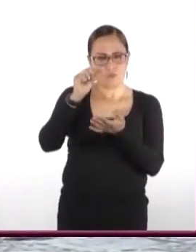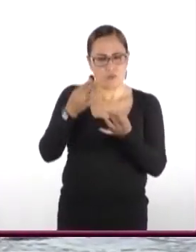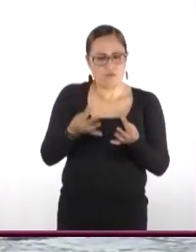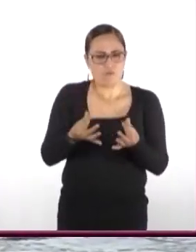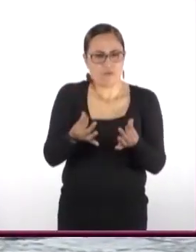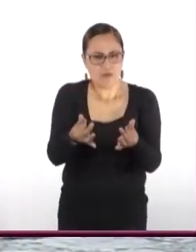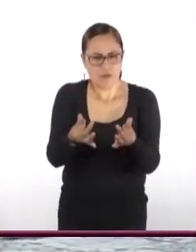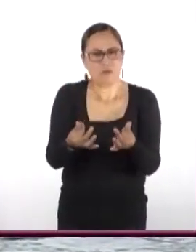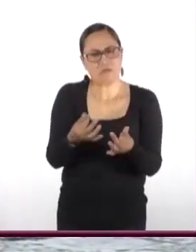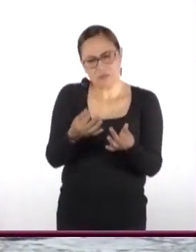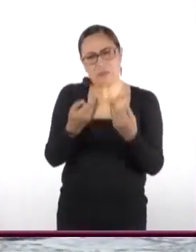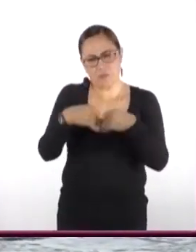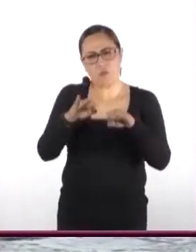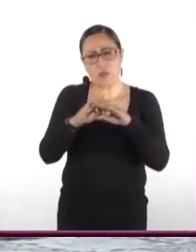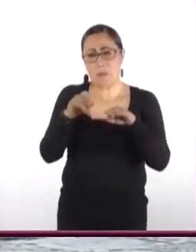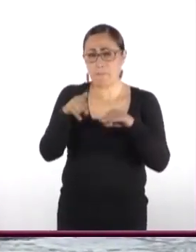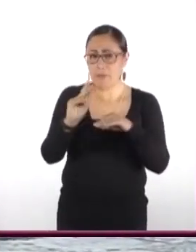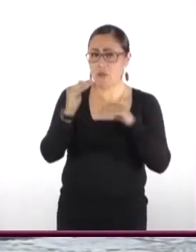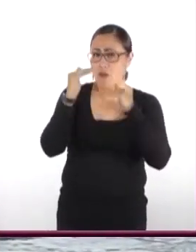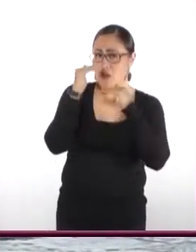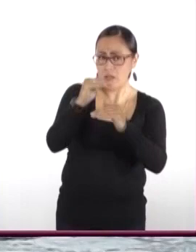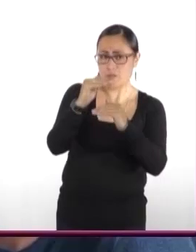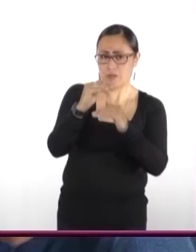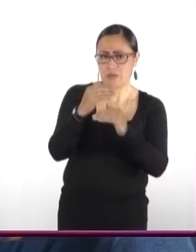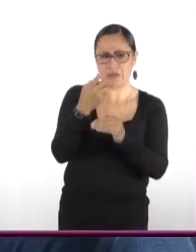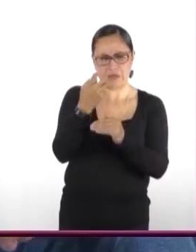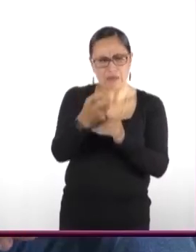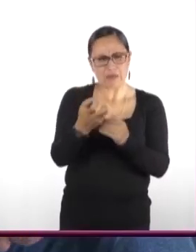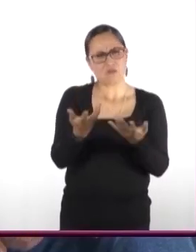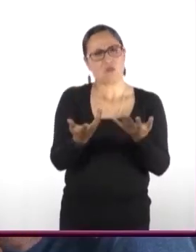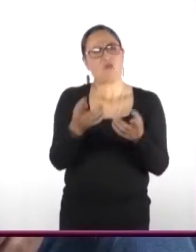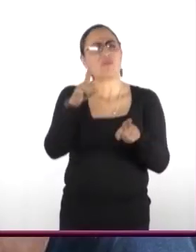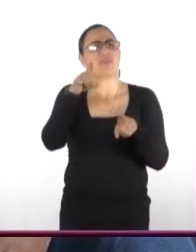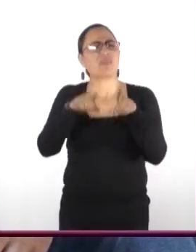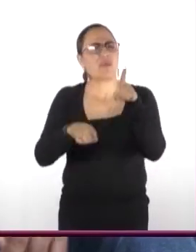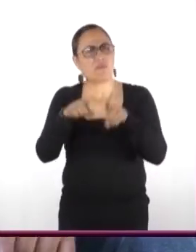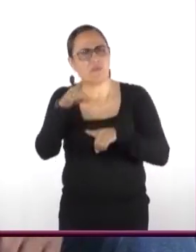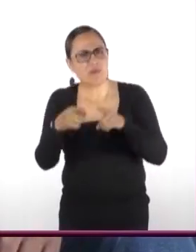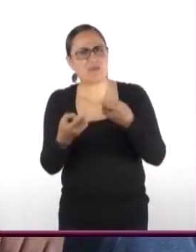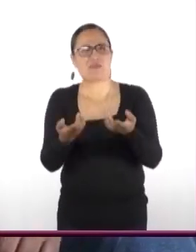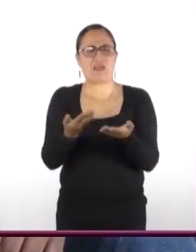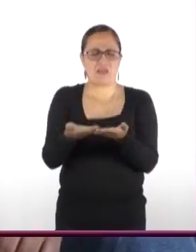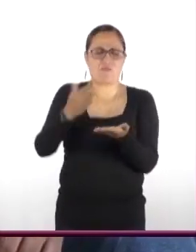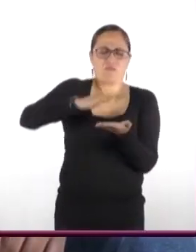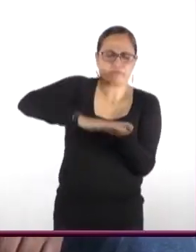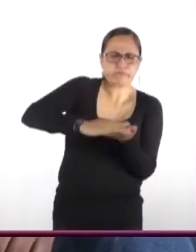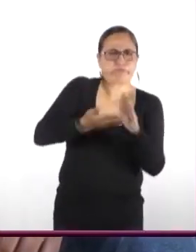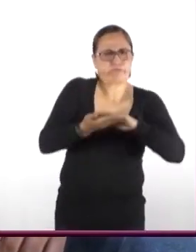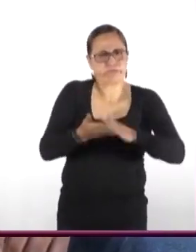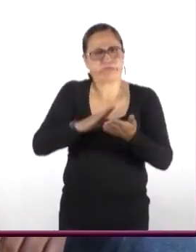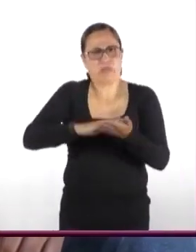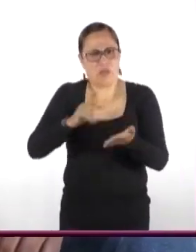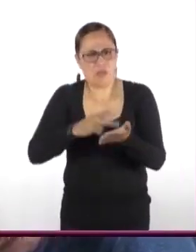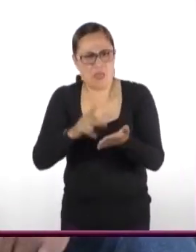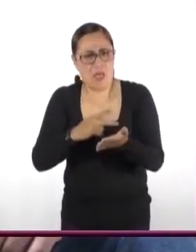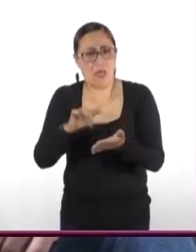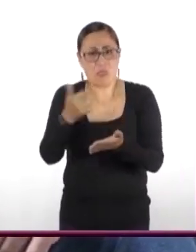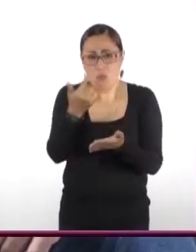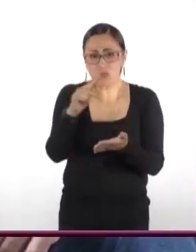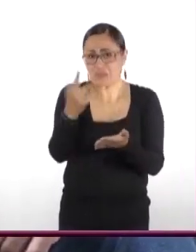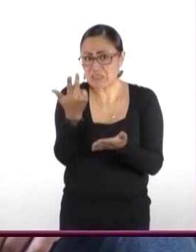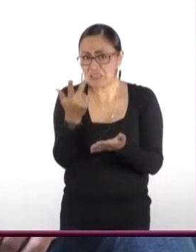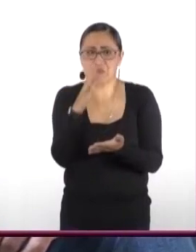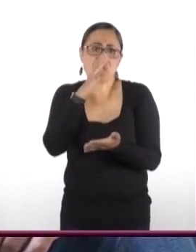hay límites. Tampoco es que influya tanto. Entonces, ¿de qué dependerá la imposibilidad para romper el récord? O sea, en